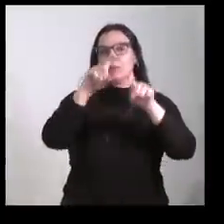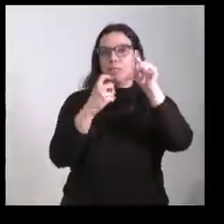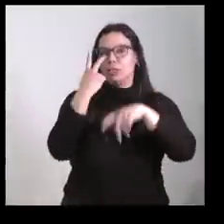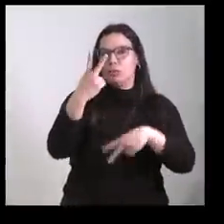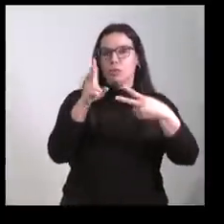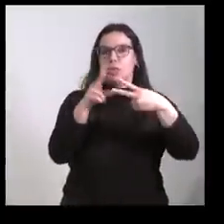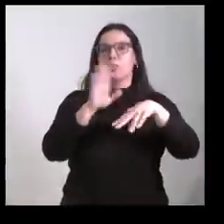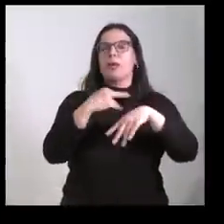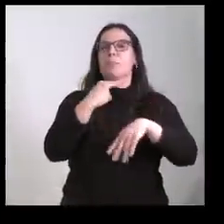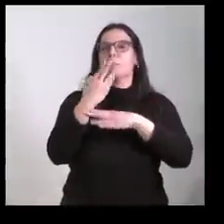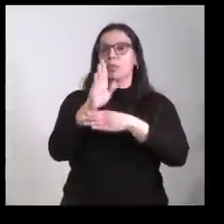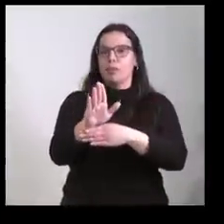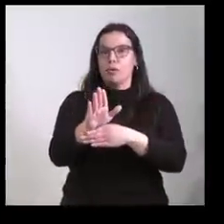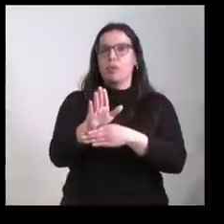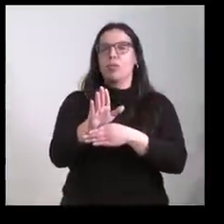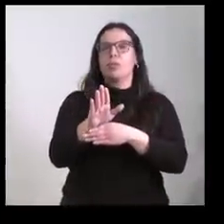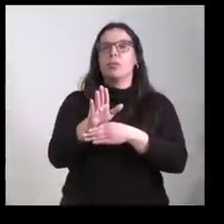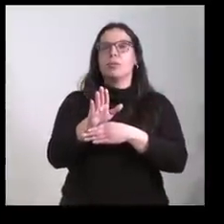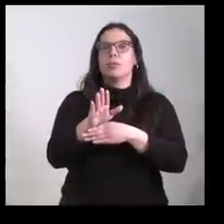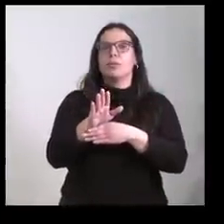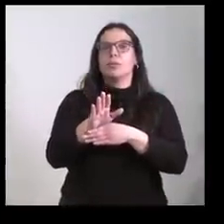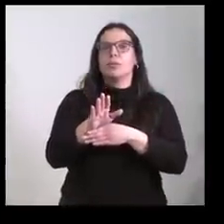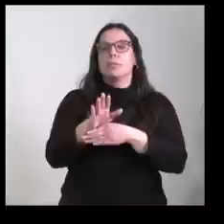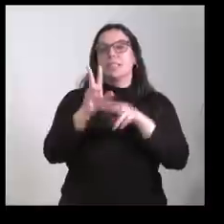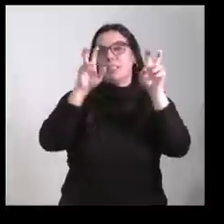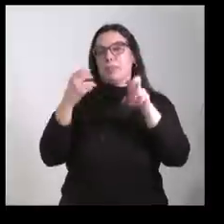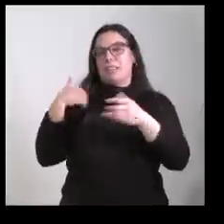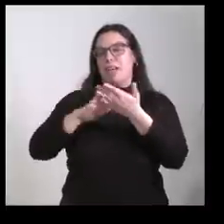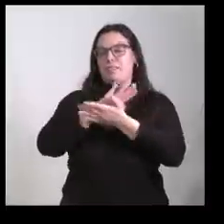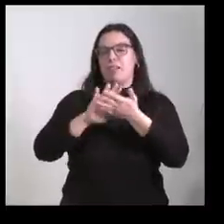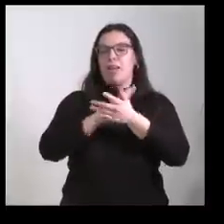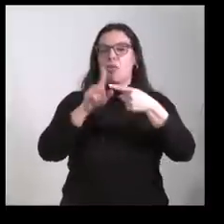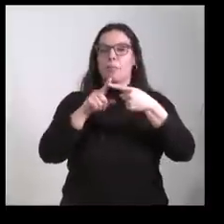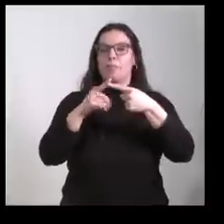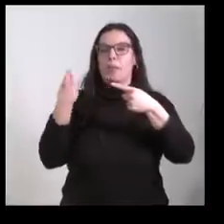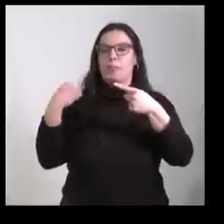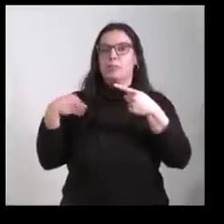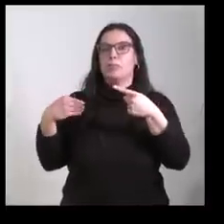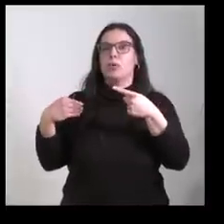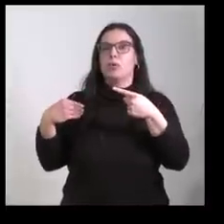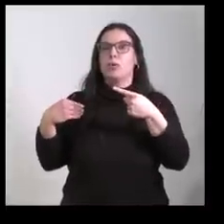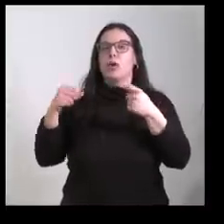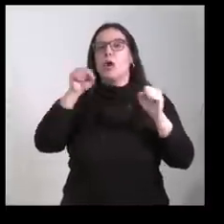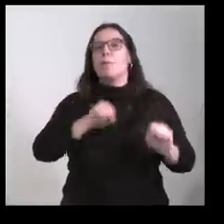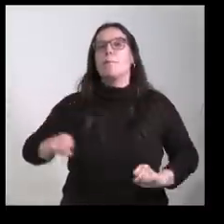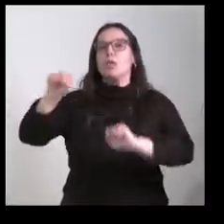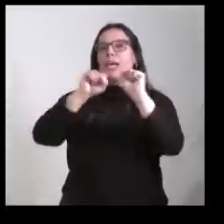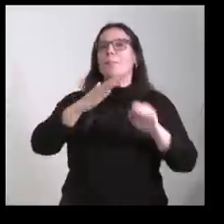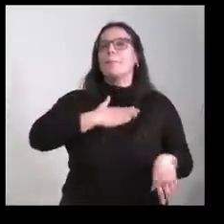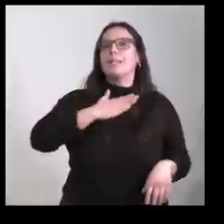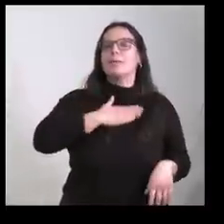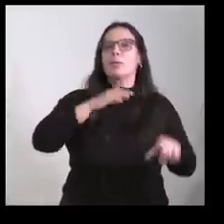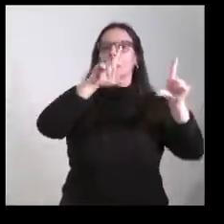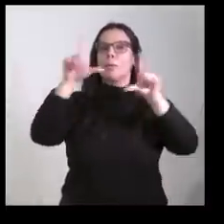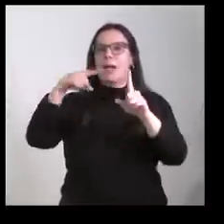para el portavoz dos cuestiones que inciden en temas que se han sido tratados Por una parte esa petición de proteger como patrimonio de